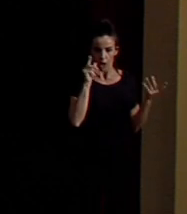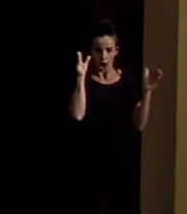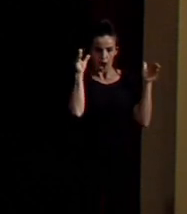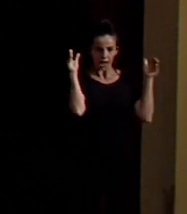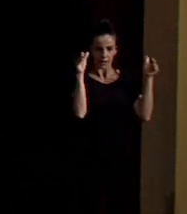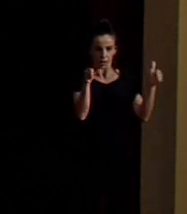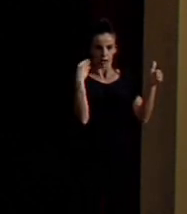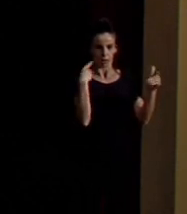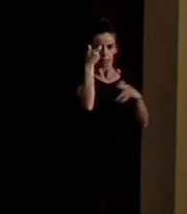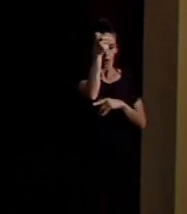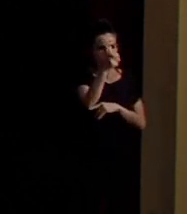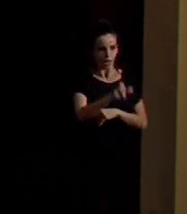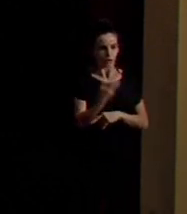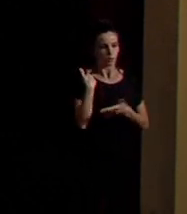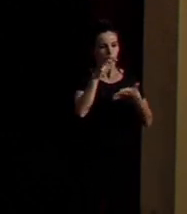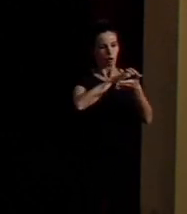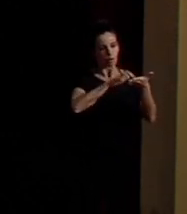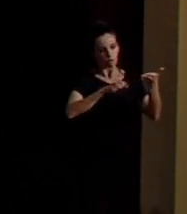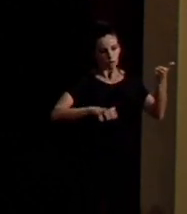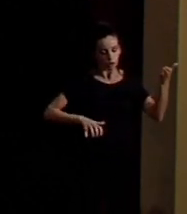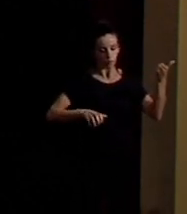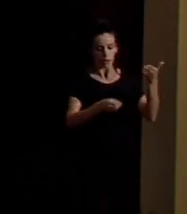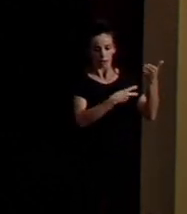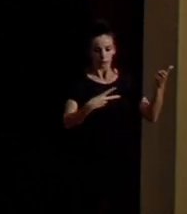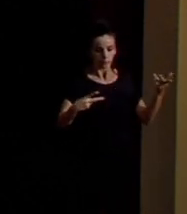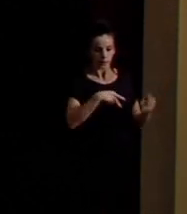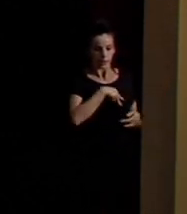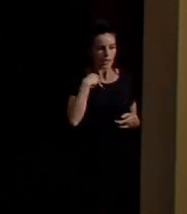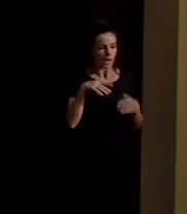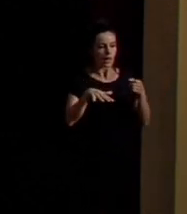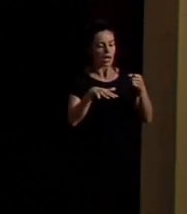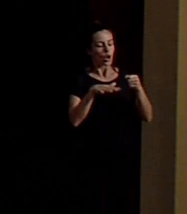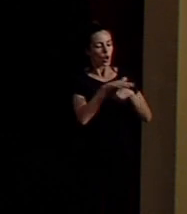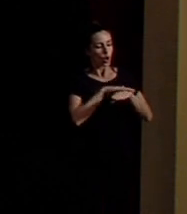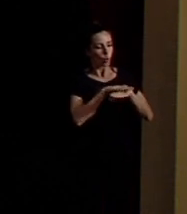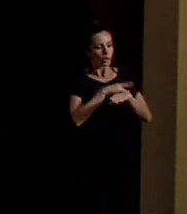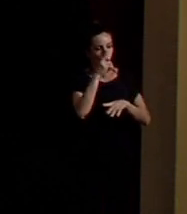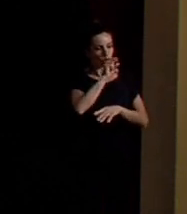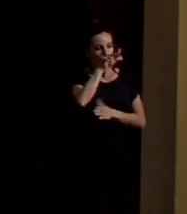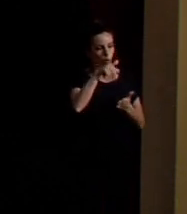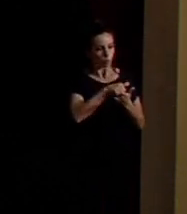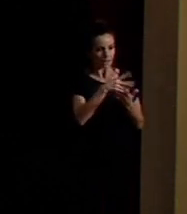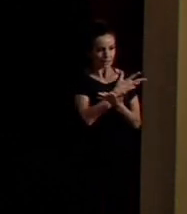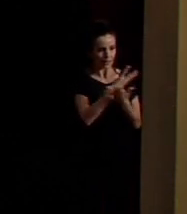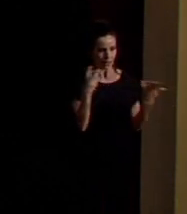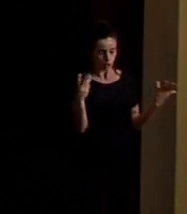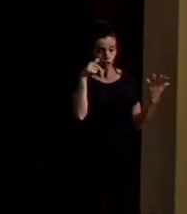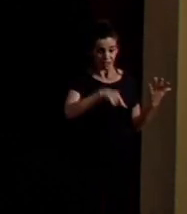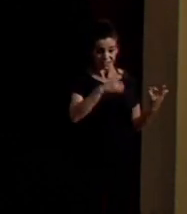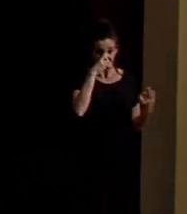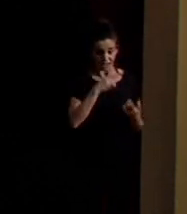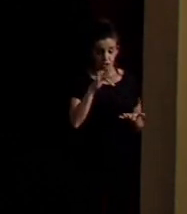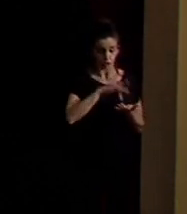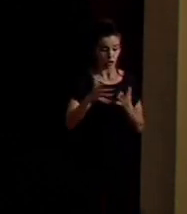ese dato del informe de la Fiscalía General del Estado de 2018, ¿no? Cómo en ese año aumentaron